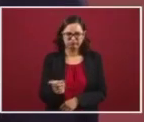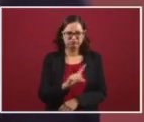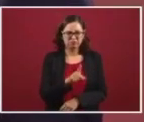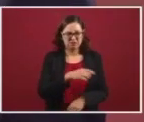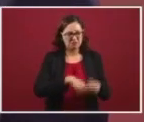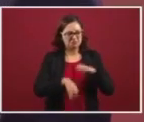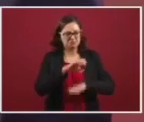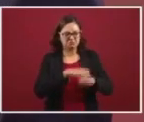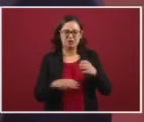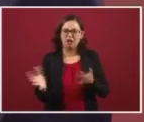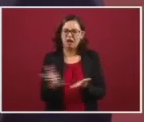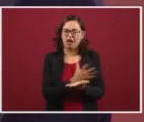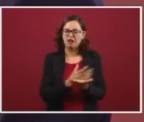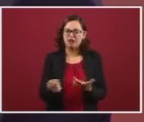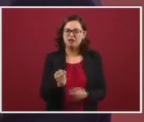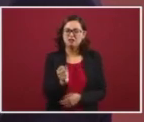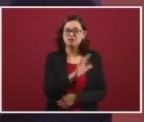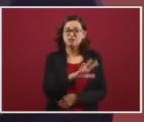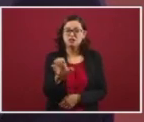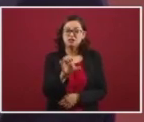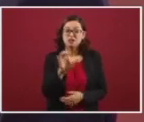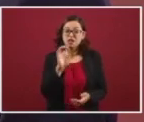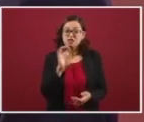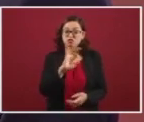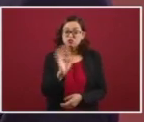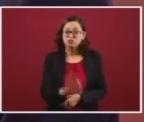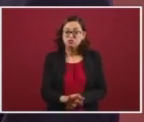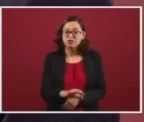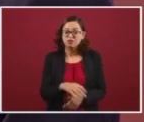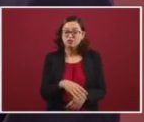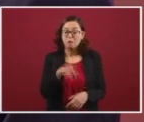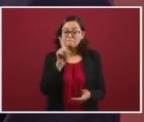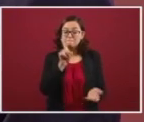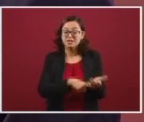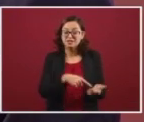el 500%, el 1000%.